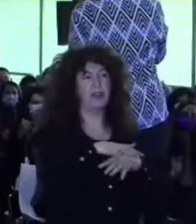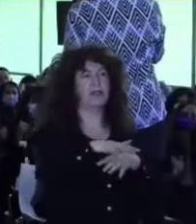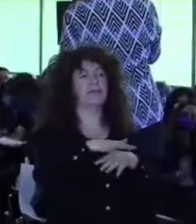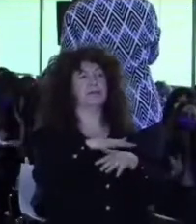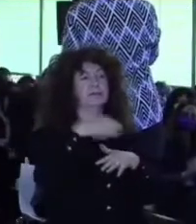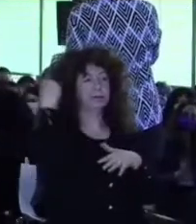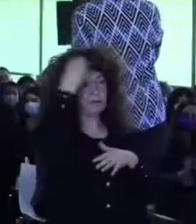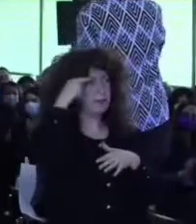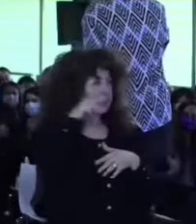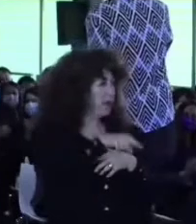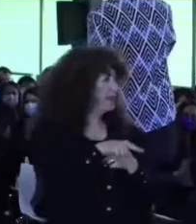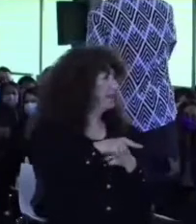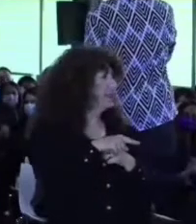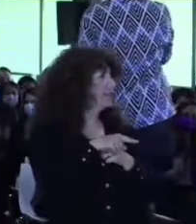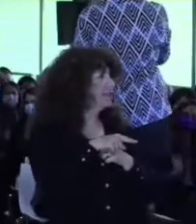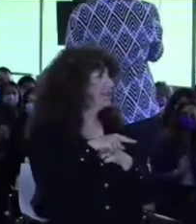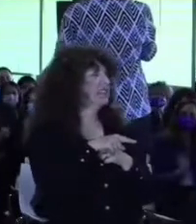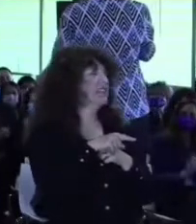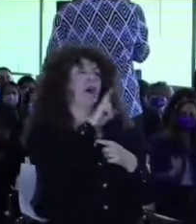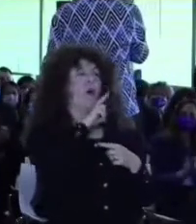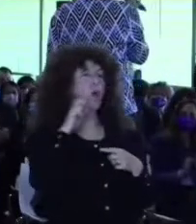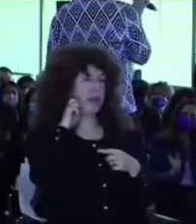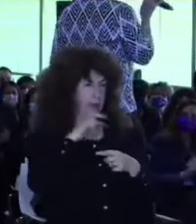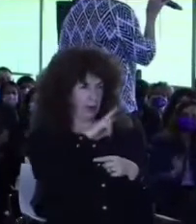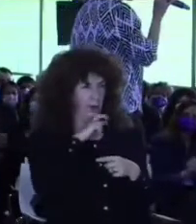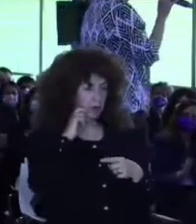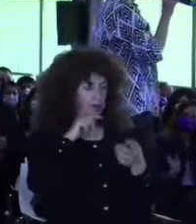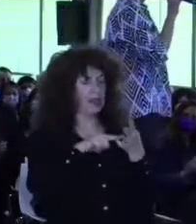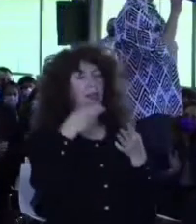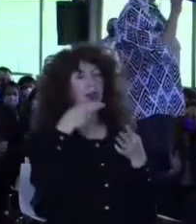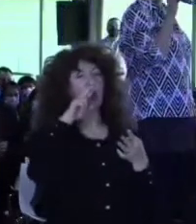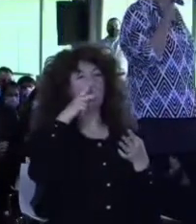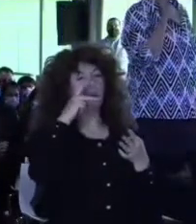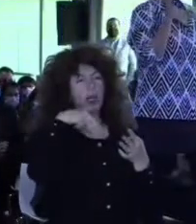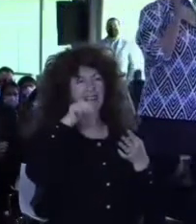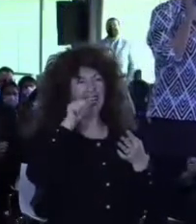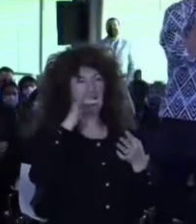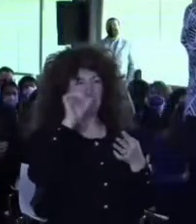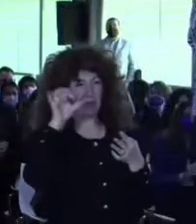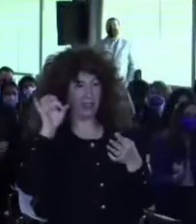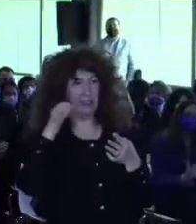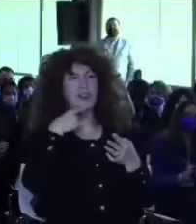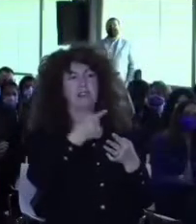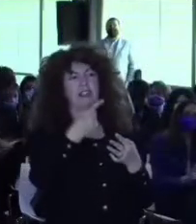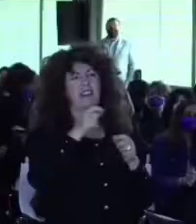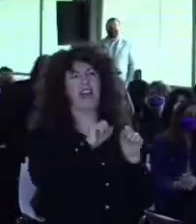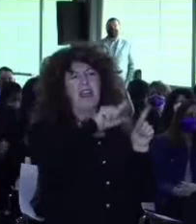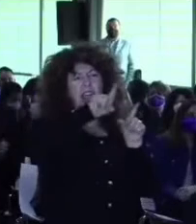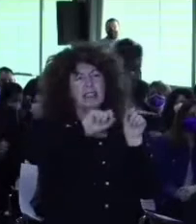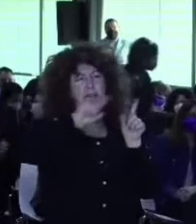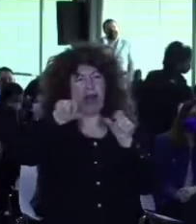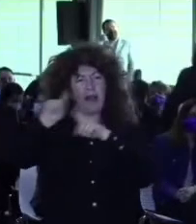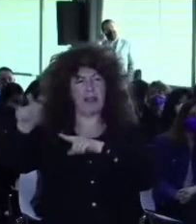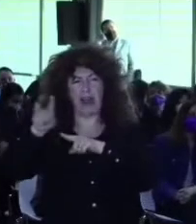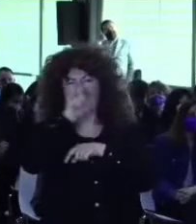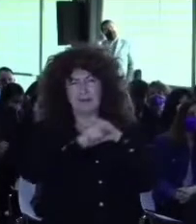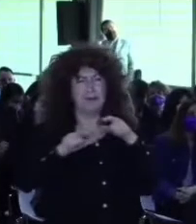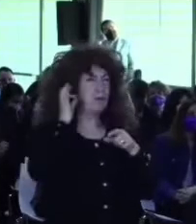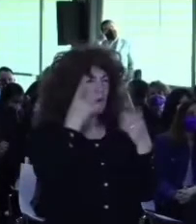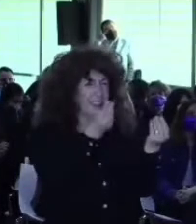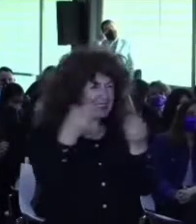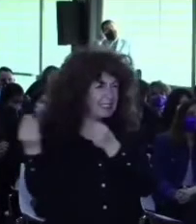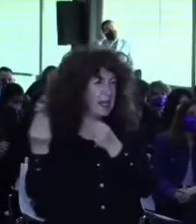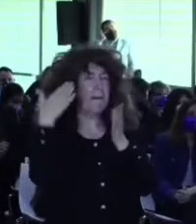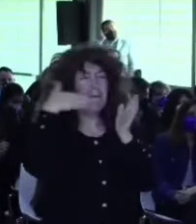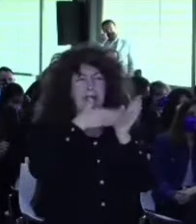Mali, Níger, Burkina Faso, más de 2,5 millones de desplazadas, miles y miles